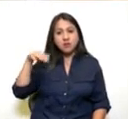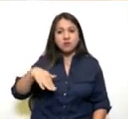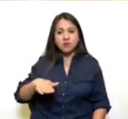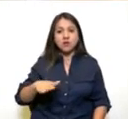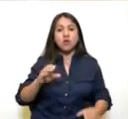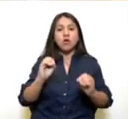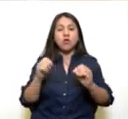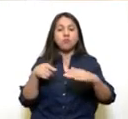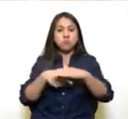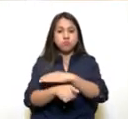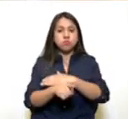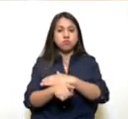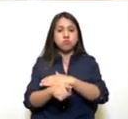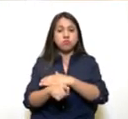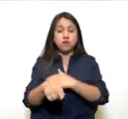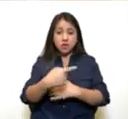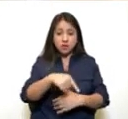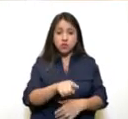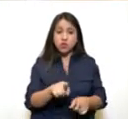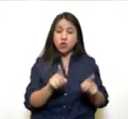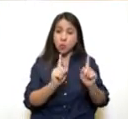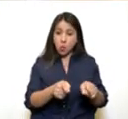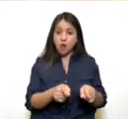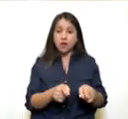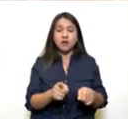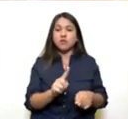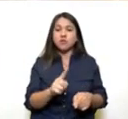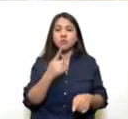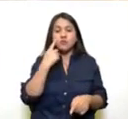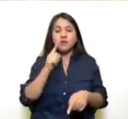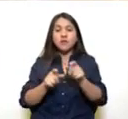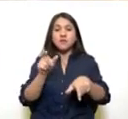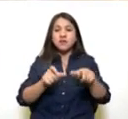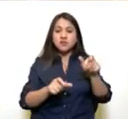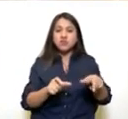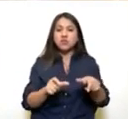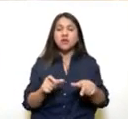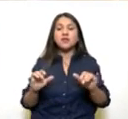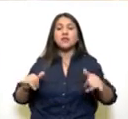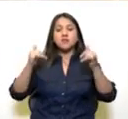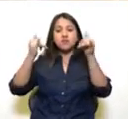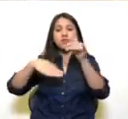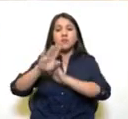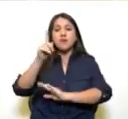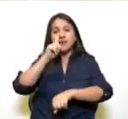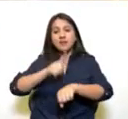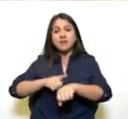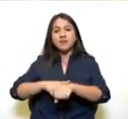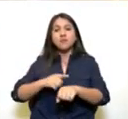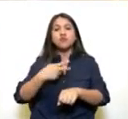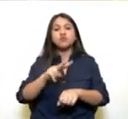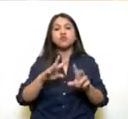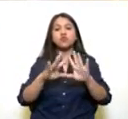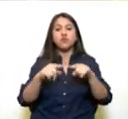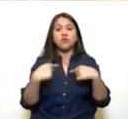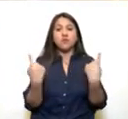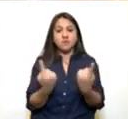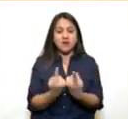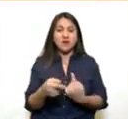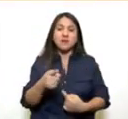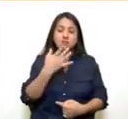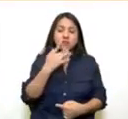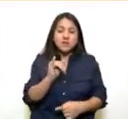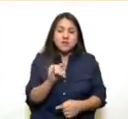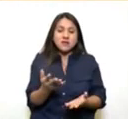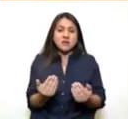merecen sino para que la gente esté más tiempo con su familia porque se necesitan y a